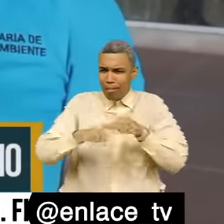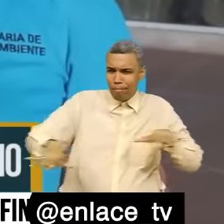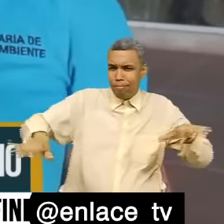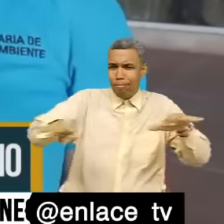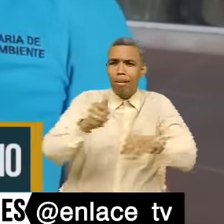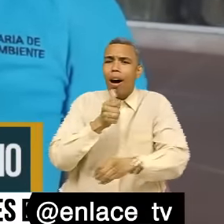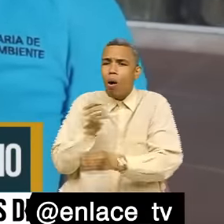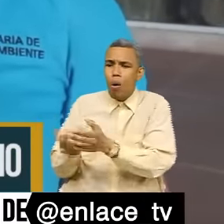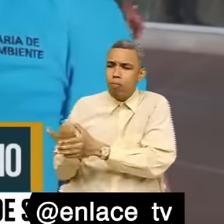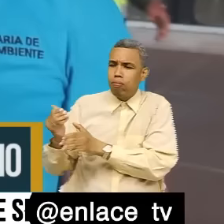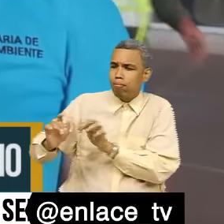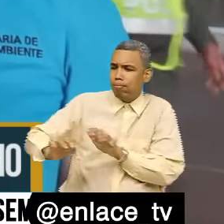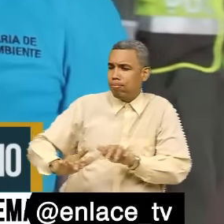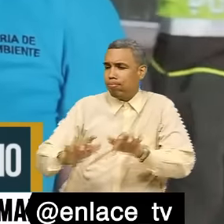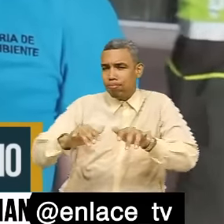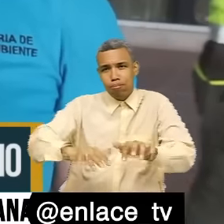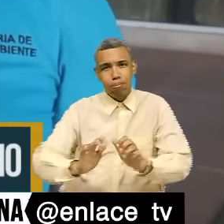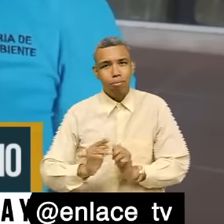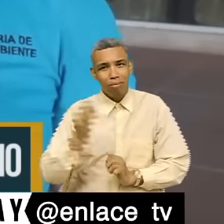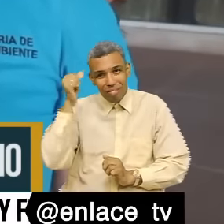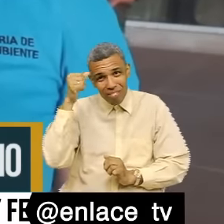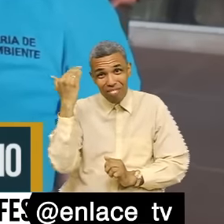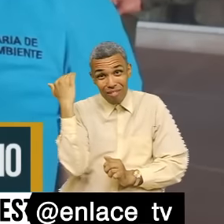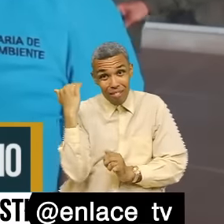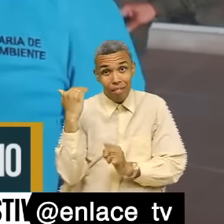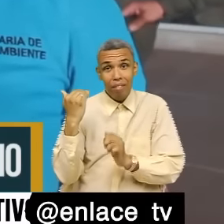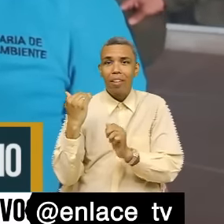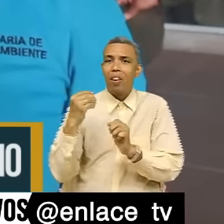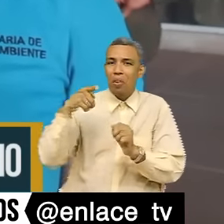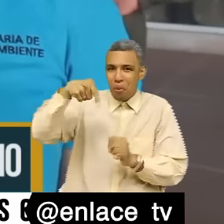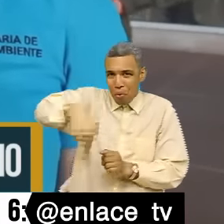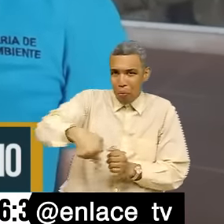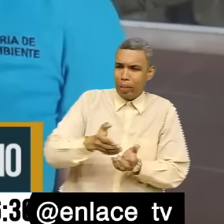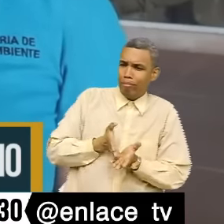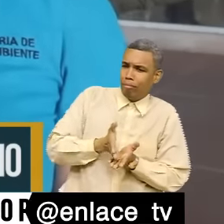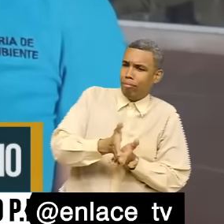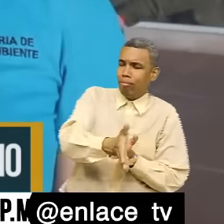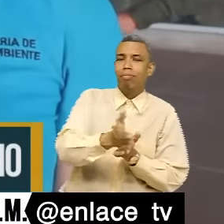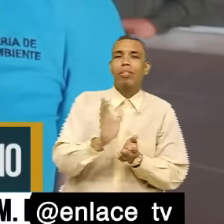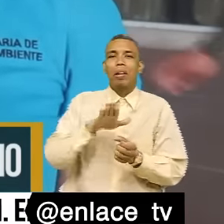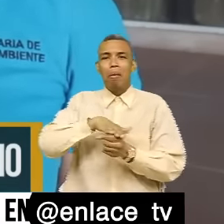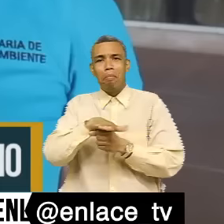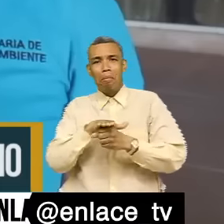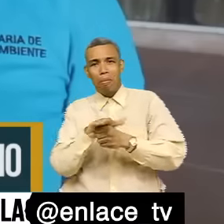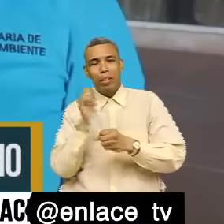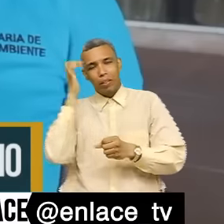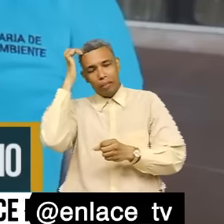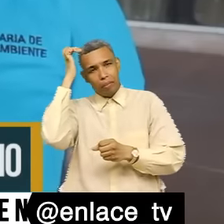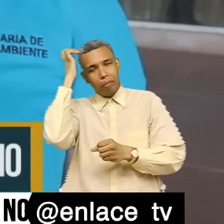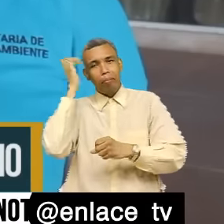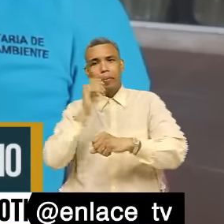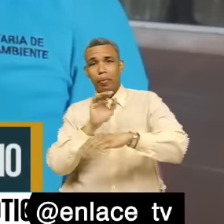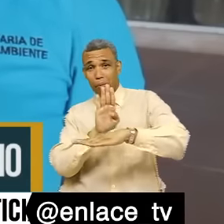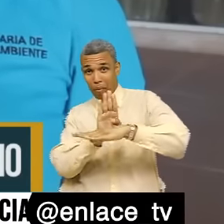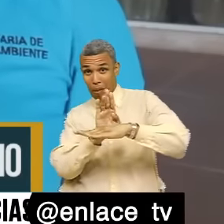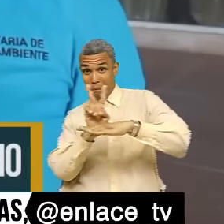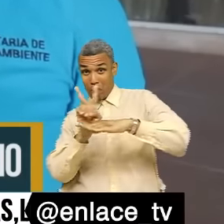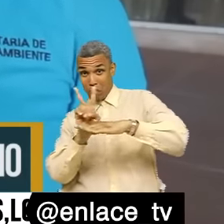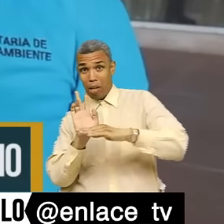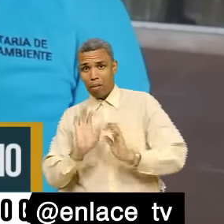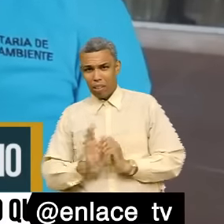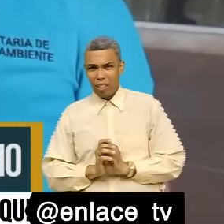limpieza importante que se hizo en el humedal Juan Esteban, vía al aeropuerto, donde la gente ha acostumbrado a echar